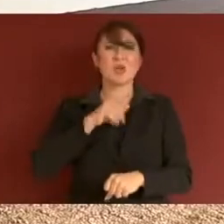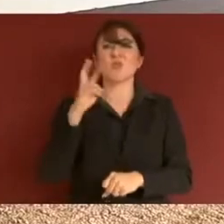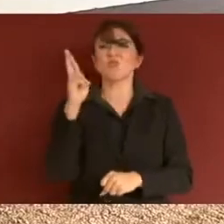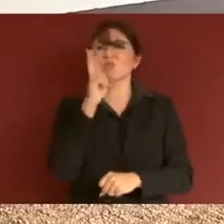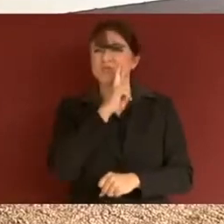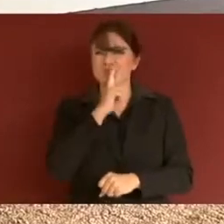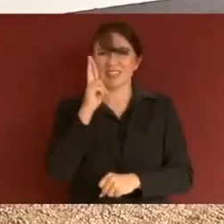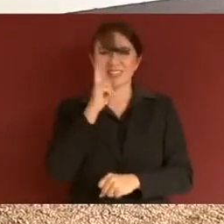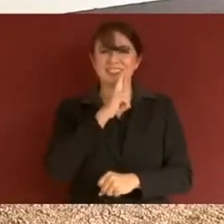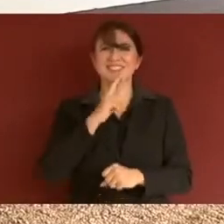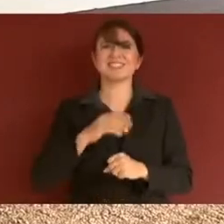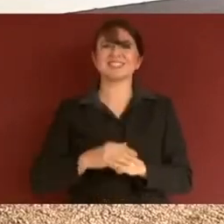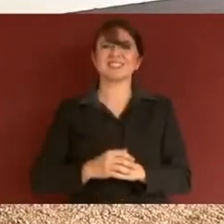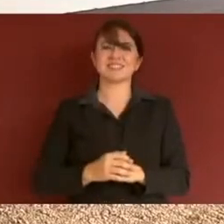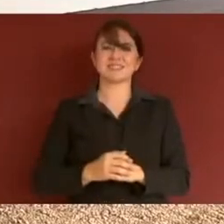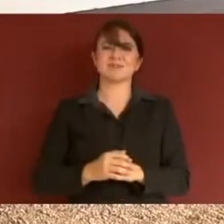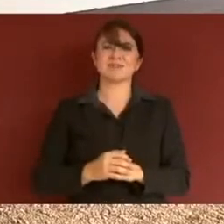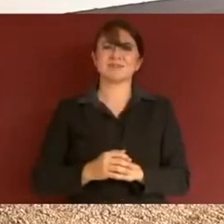Ruiz